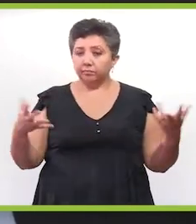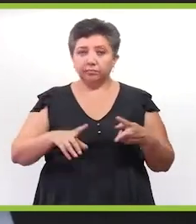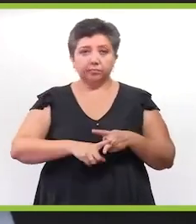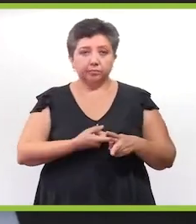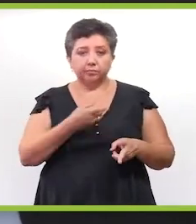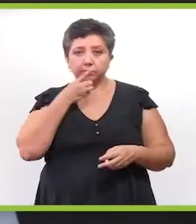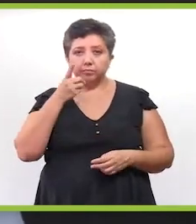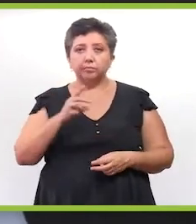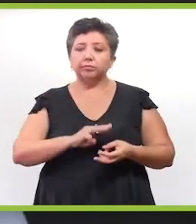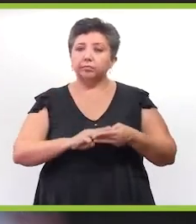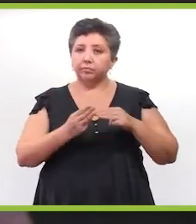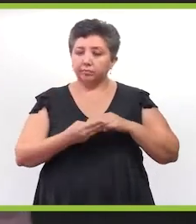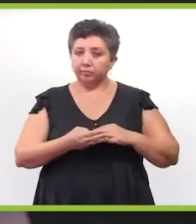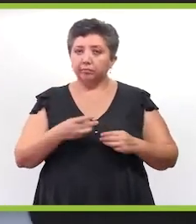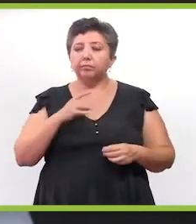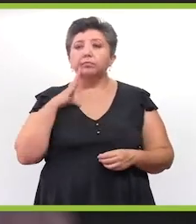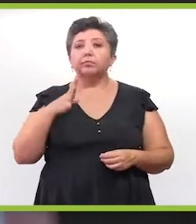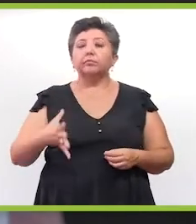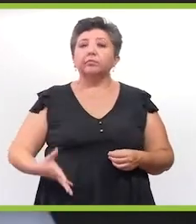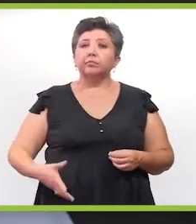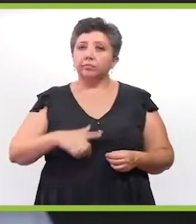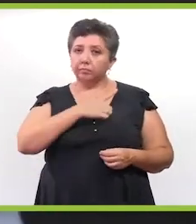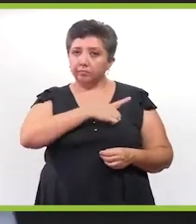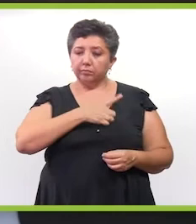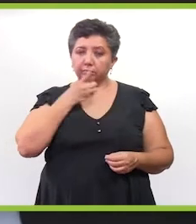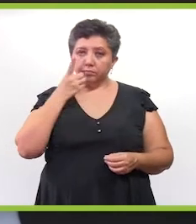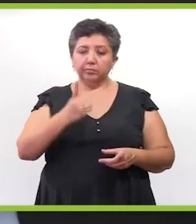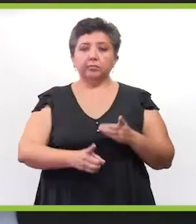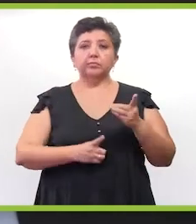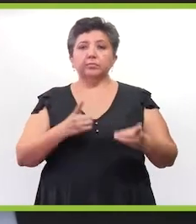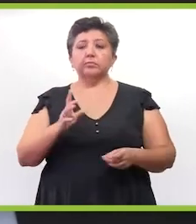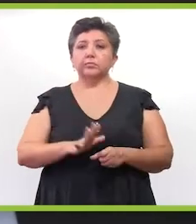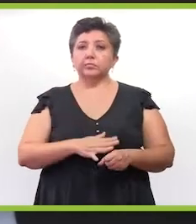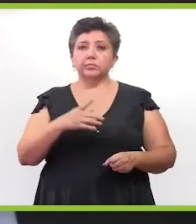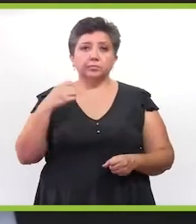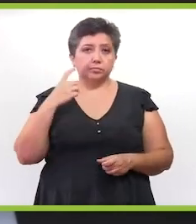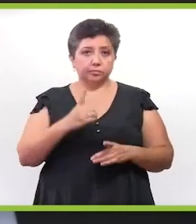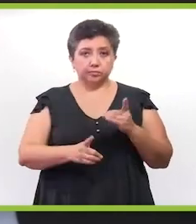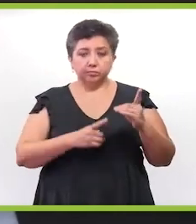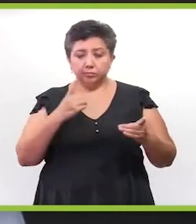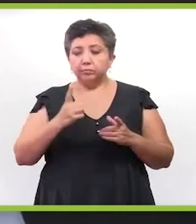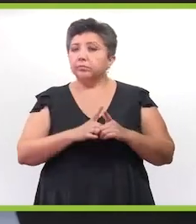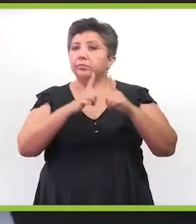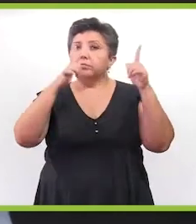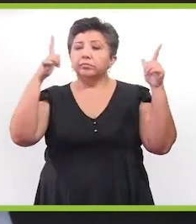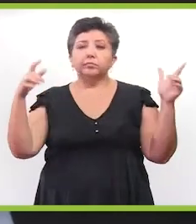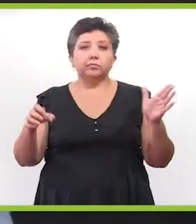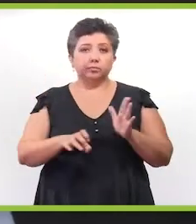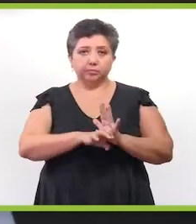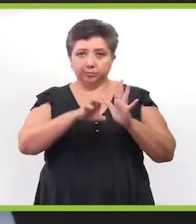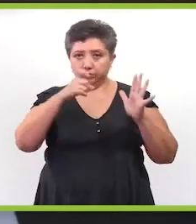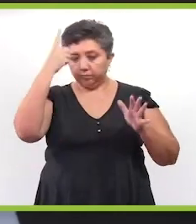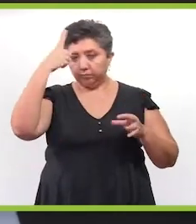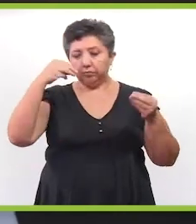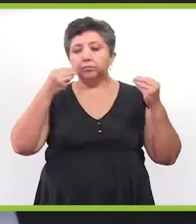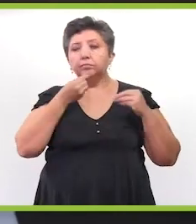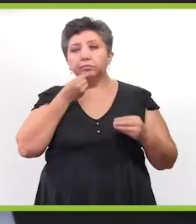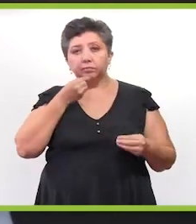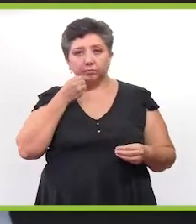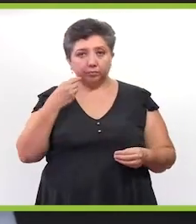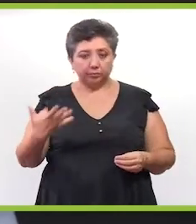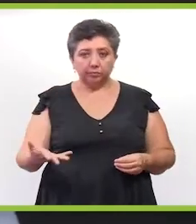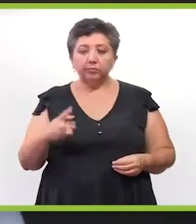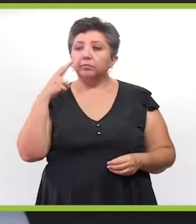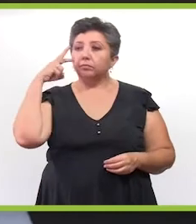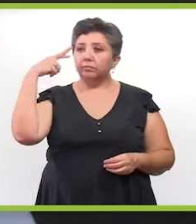que está iniciando pues sea motivo de orgullo porque nos gusta destacar a nuestros deportistas porque los deportistas son un gran ejemplo libre para muchas niñas